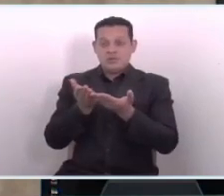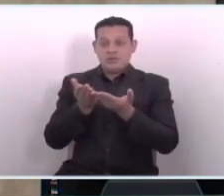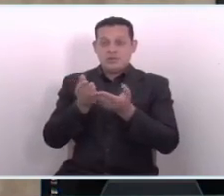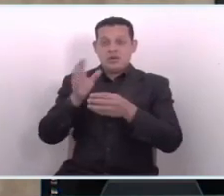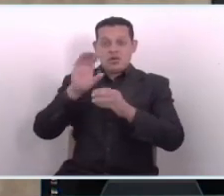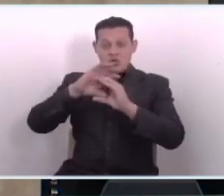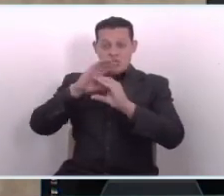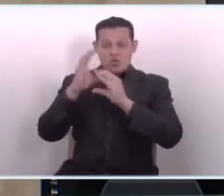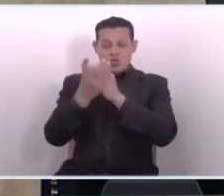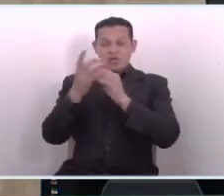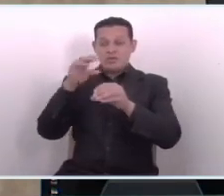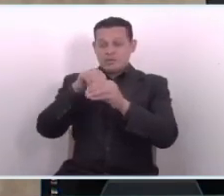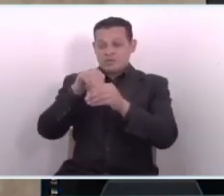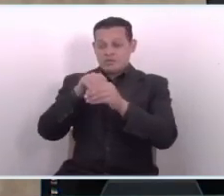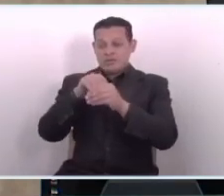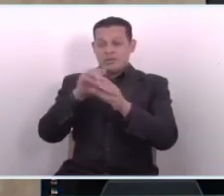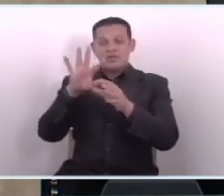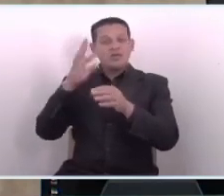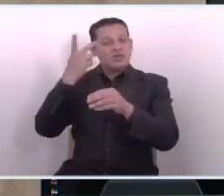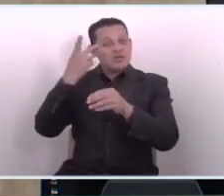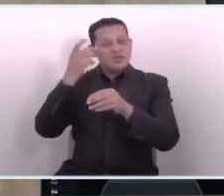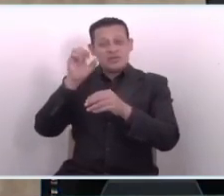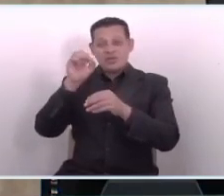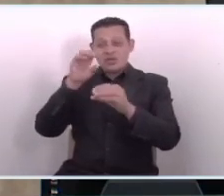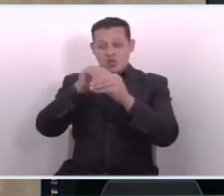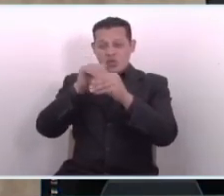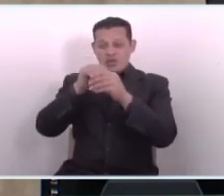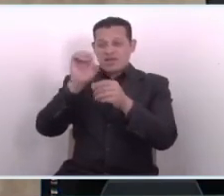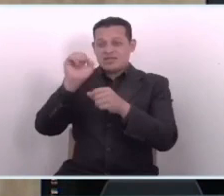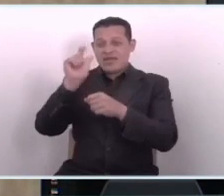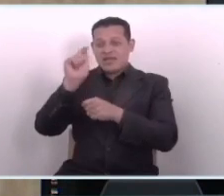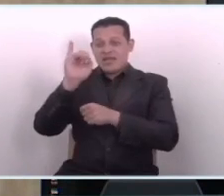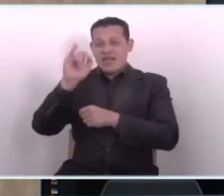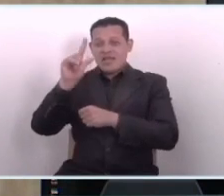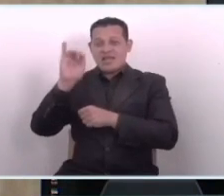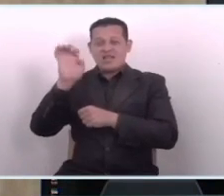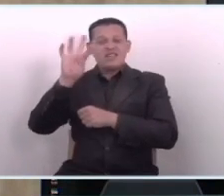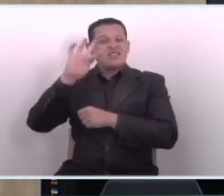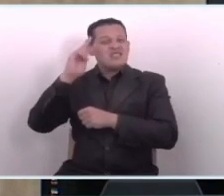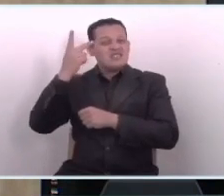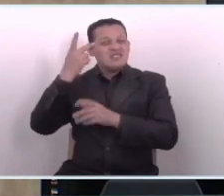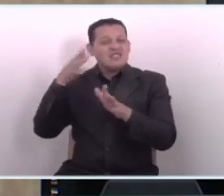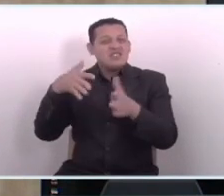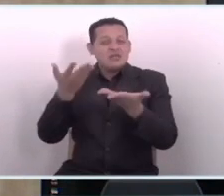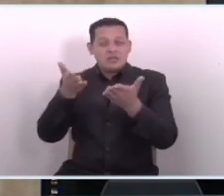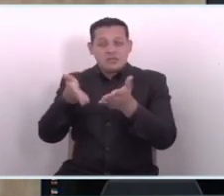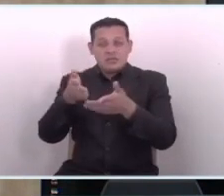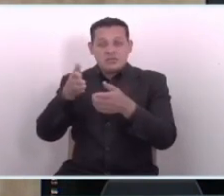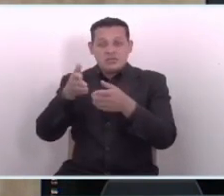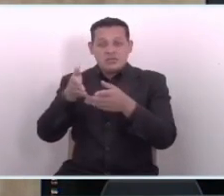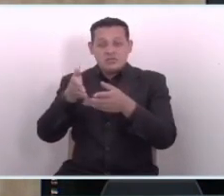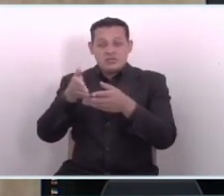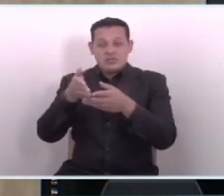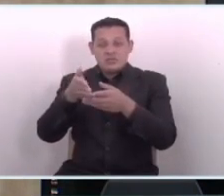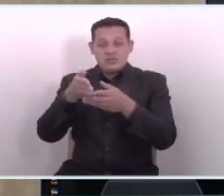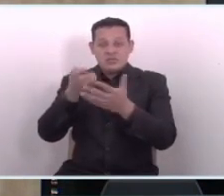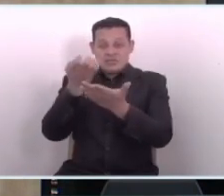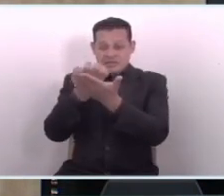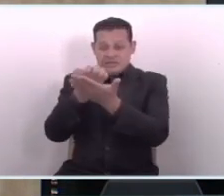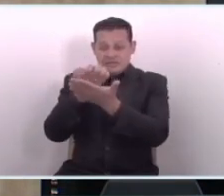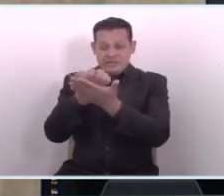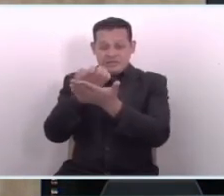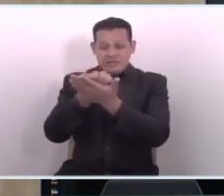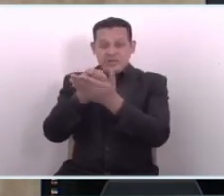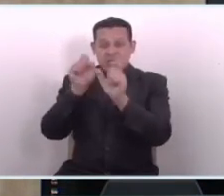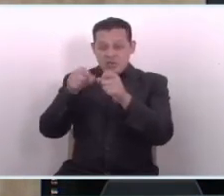la cultura. ¿Qué son las cuentas satélites? Bueno, son instrumentos macroeconómicos para